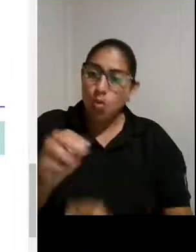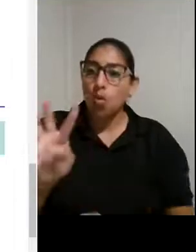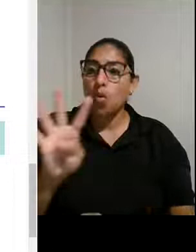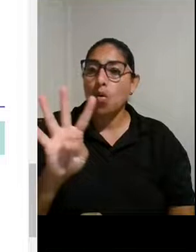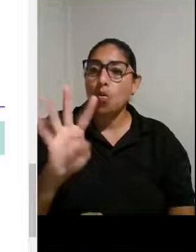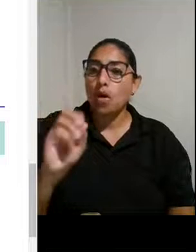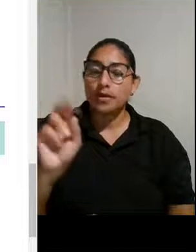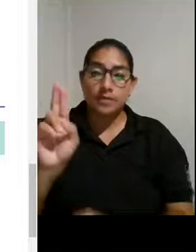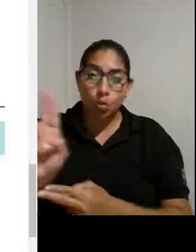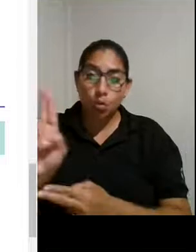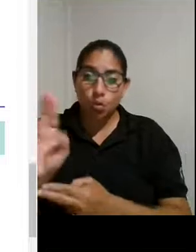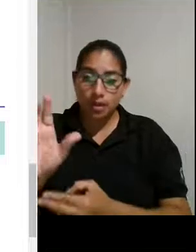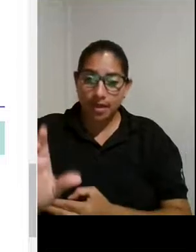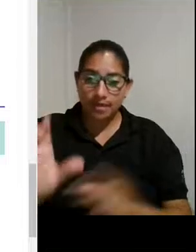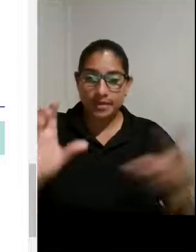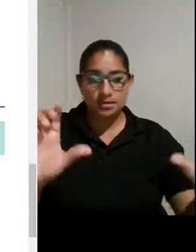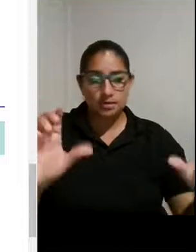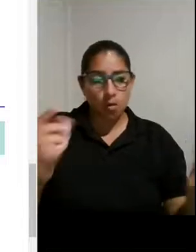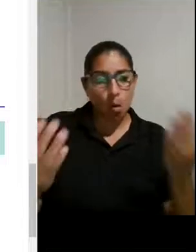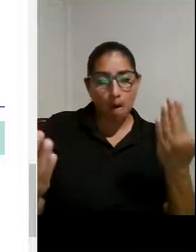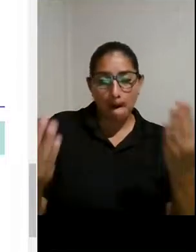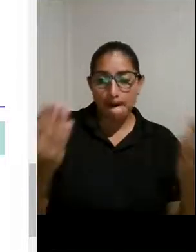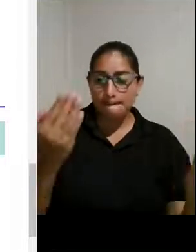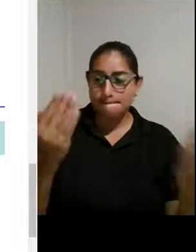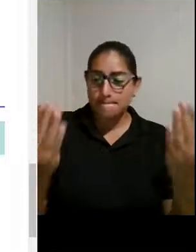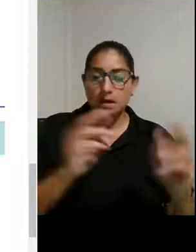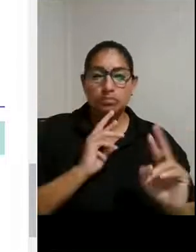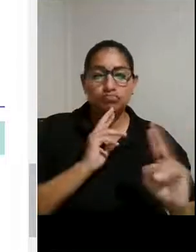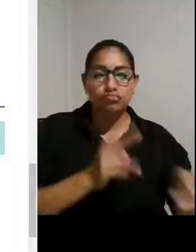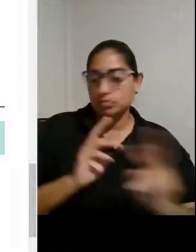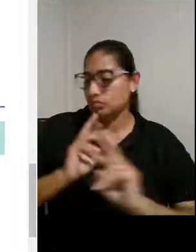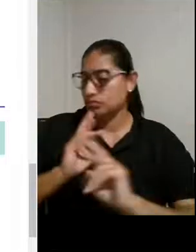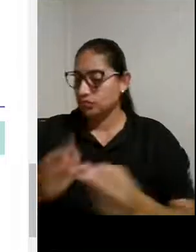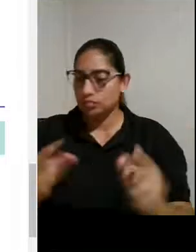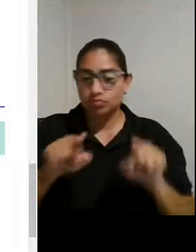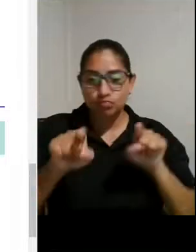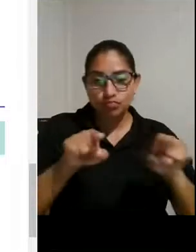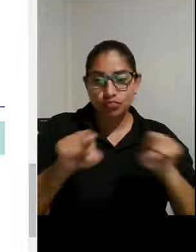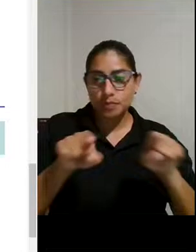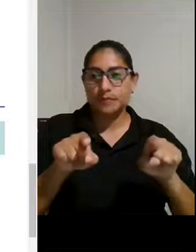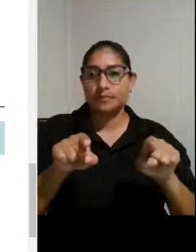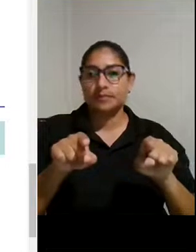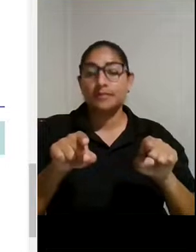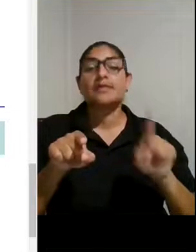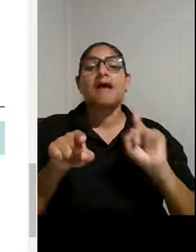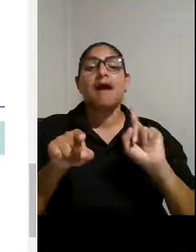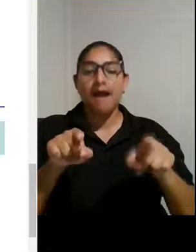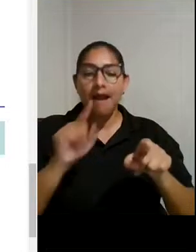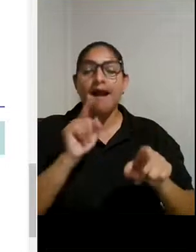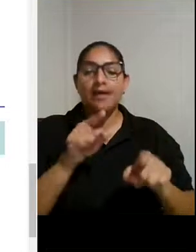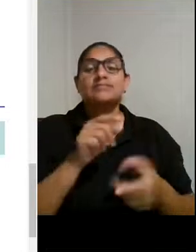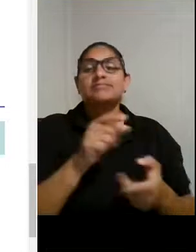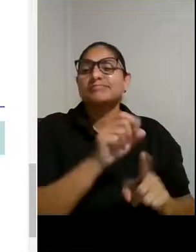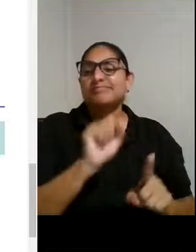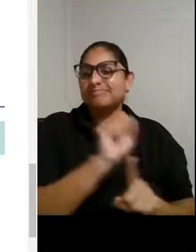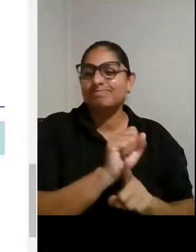40 unidades y hacer la comparación entre los resultados. Entonces, en este caso,